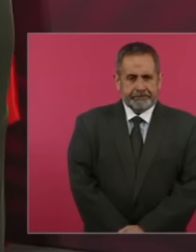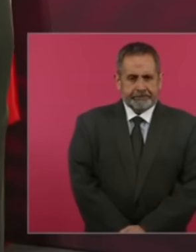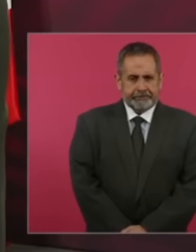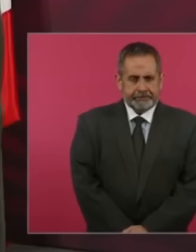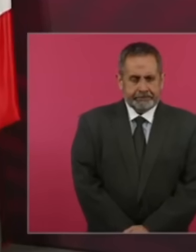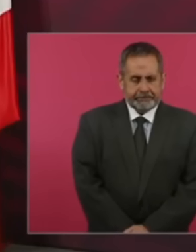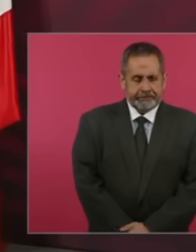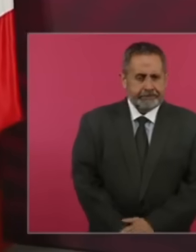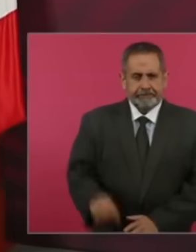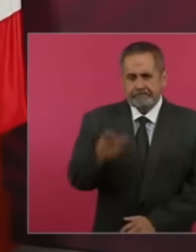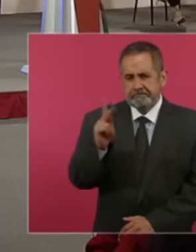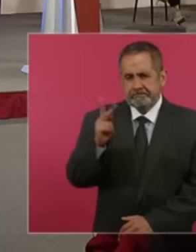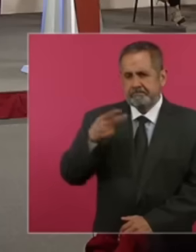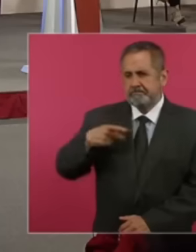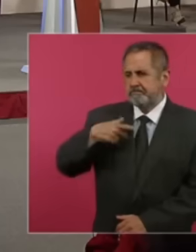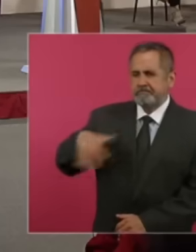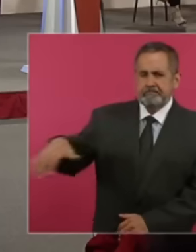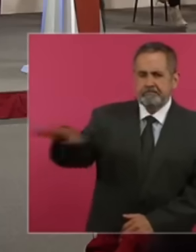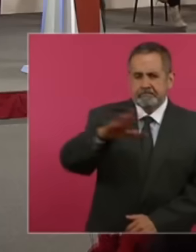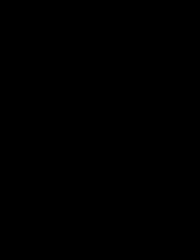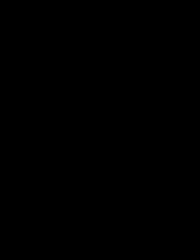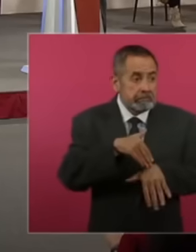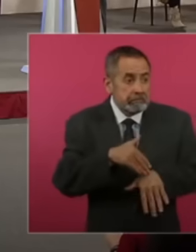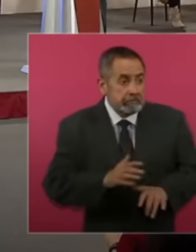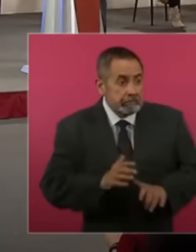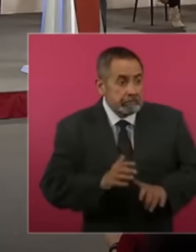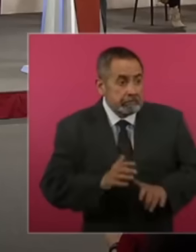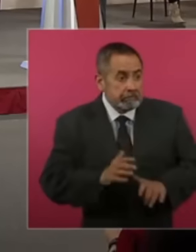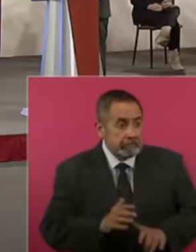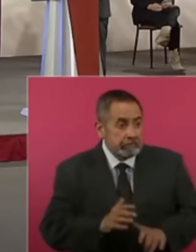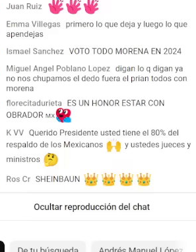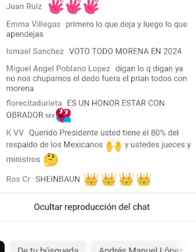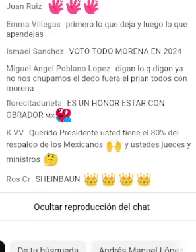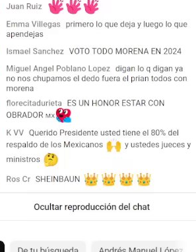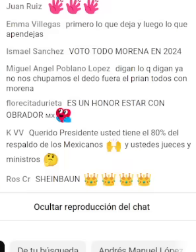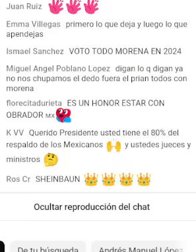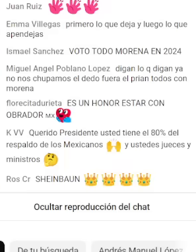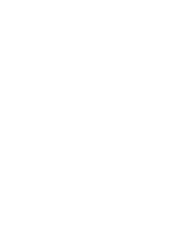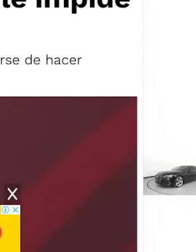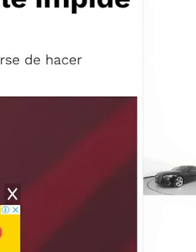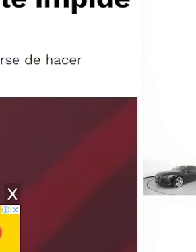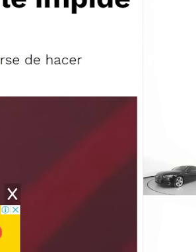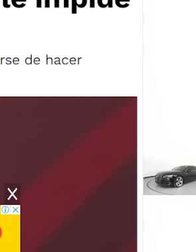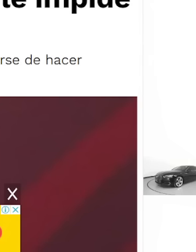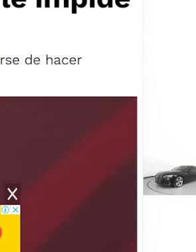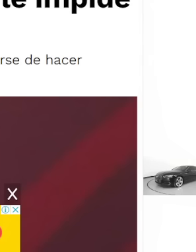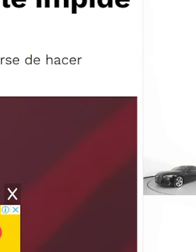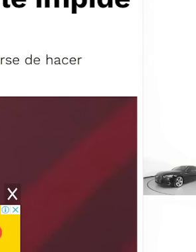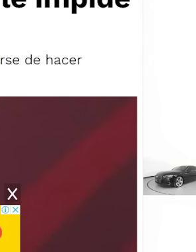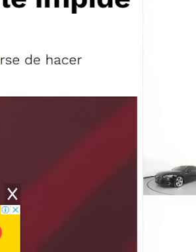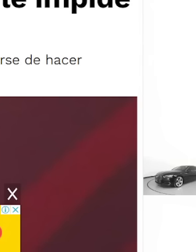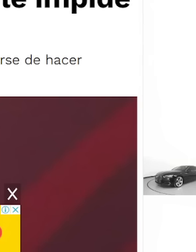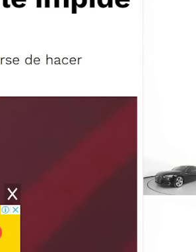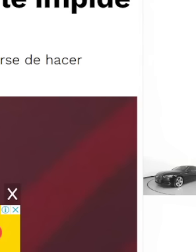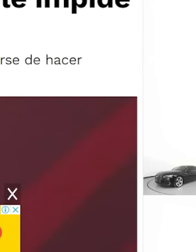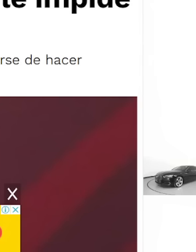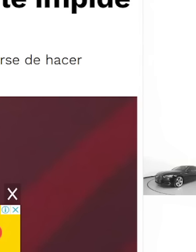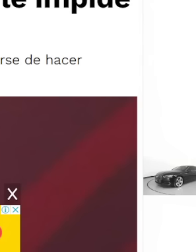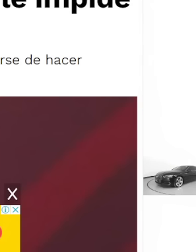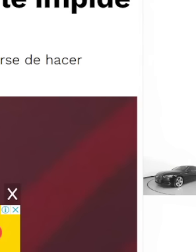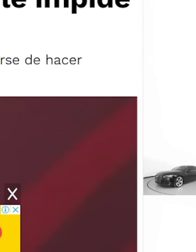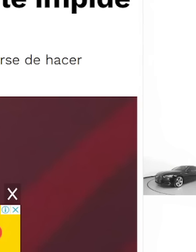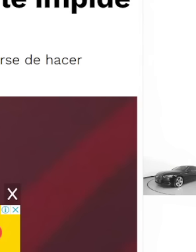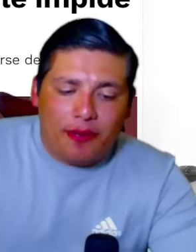Pero la gente ya no se va a dejar engañar. Pues ahí está, familia, lo que dijo el presidente López Obrador. Y como les